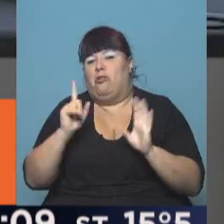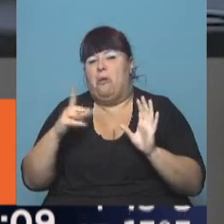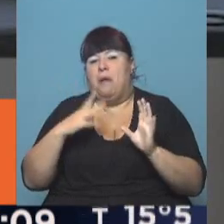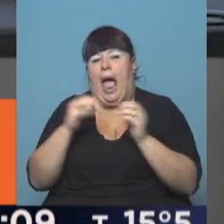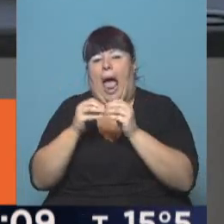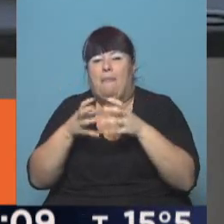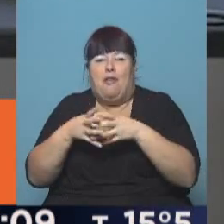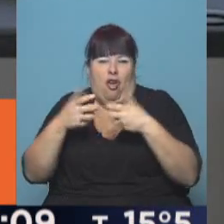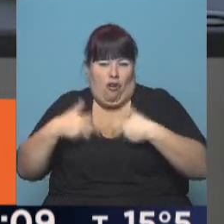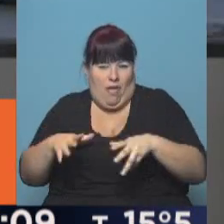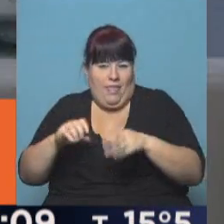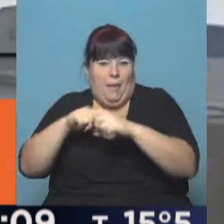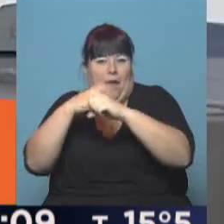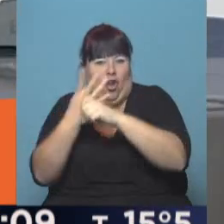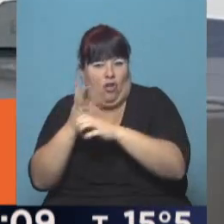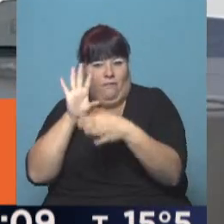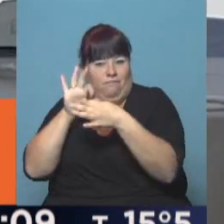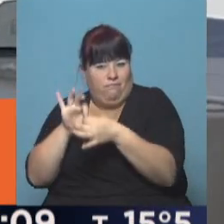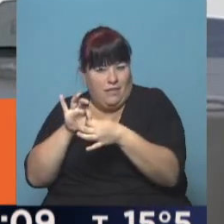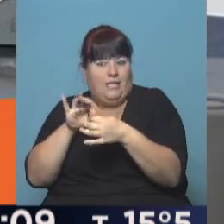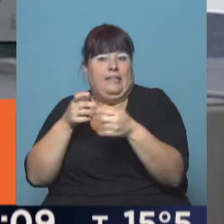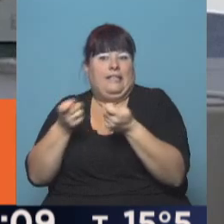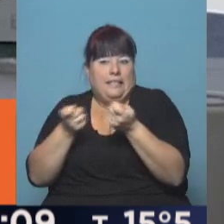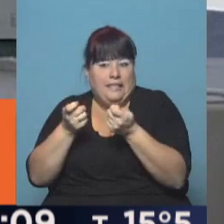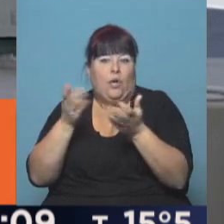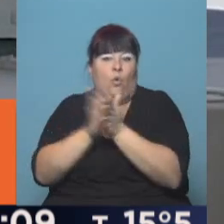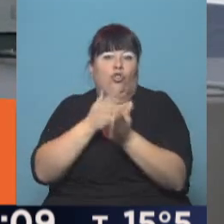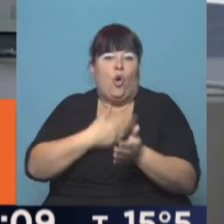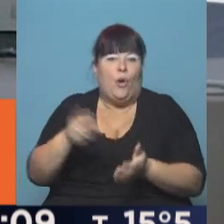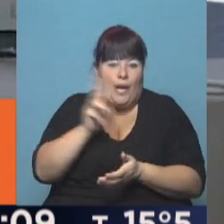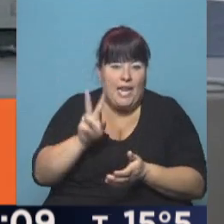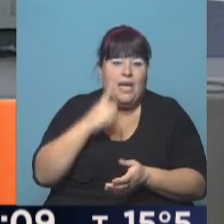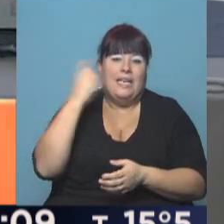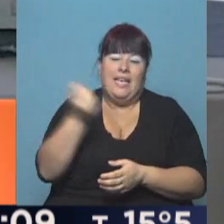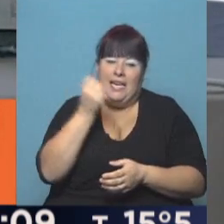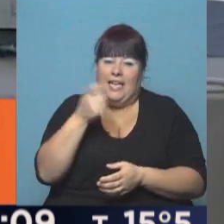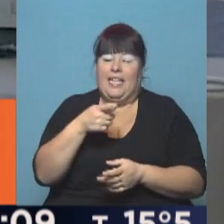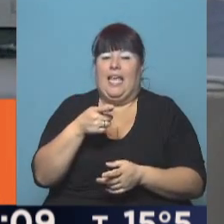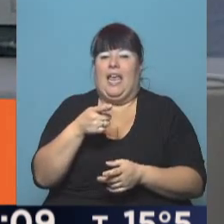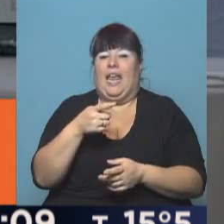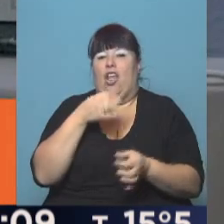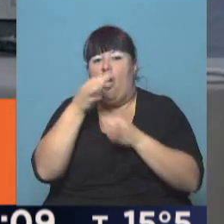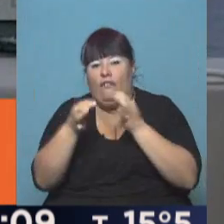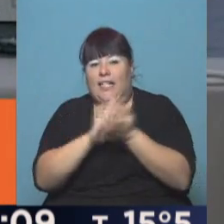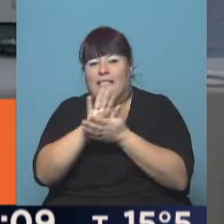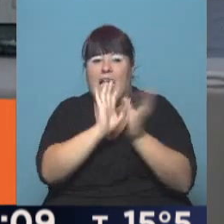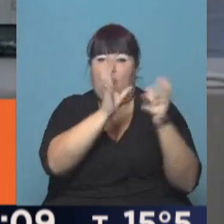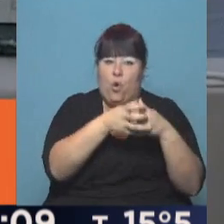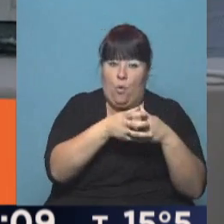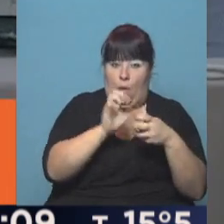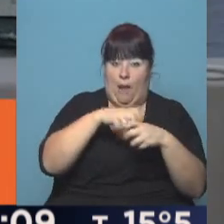de amigos del Mercosur que están llevando a cabo con el gobierno venezolano para intentar un diálogo entre el